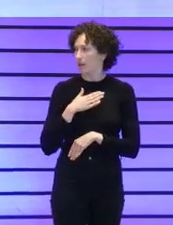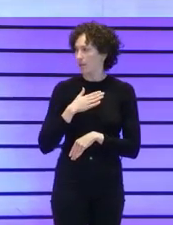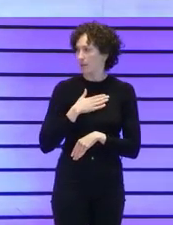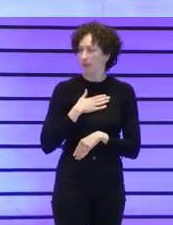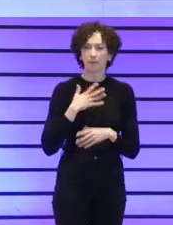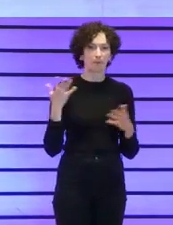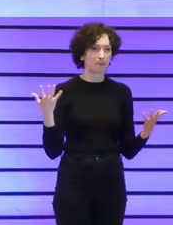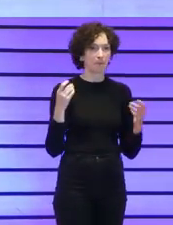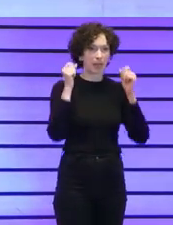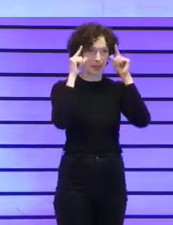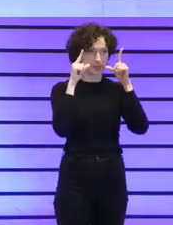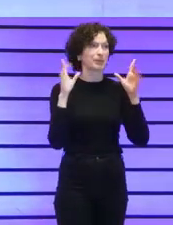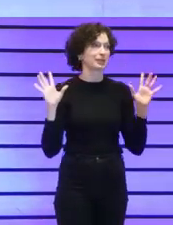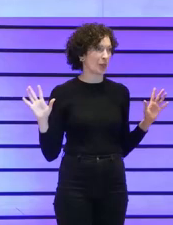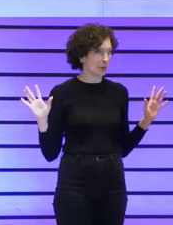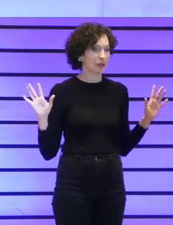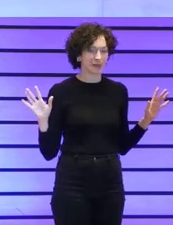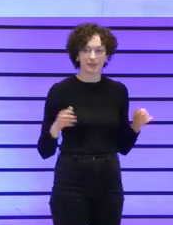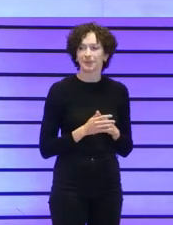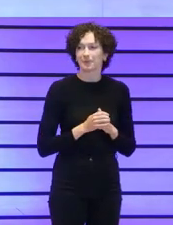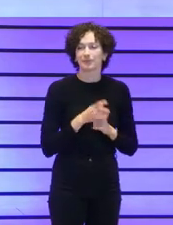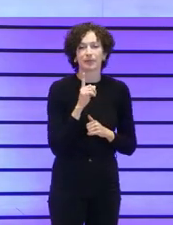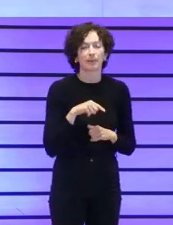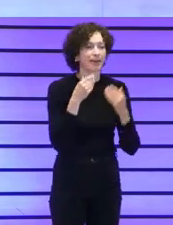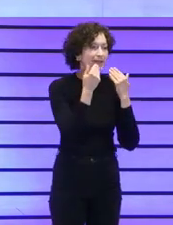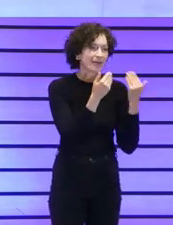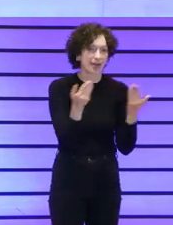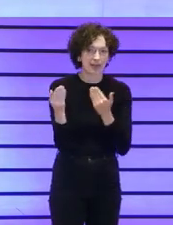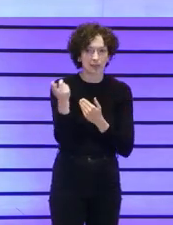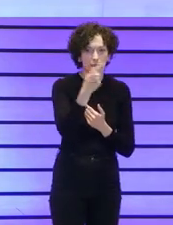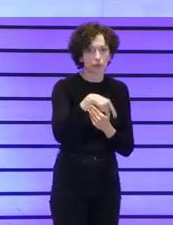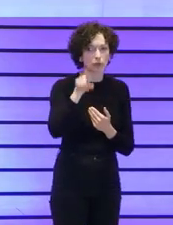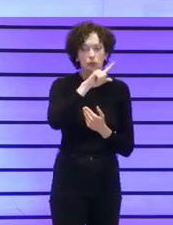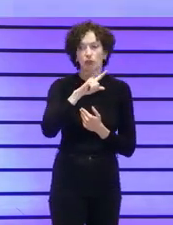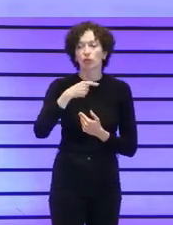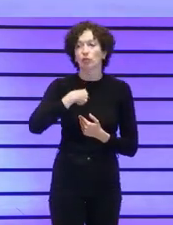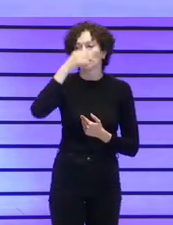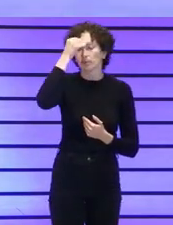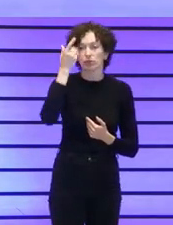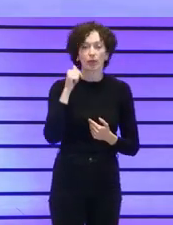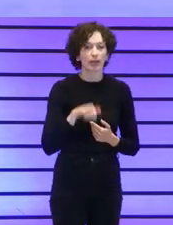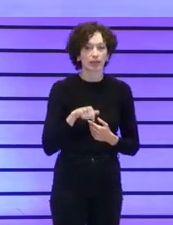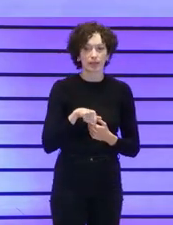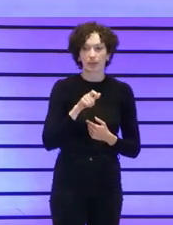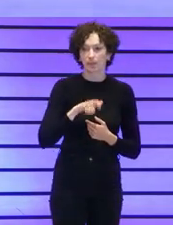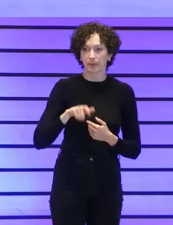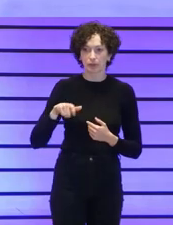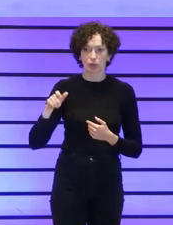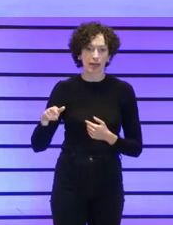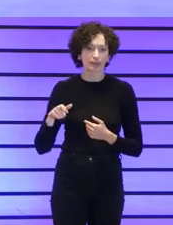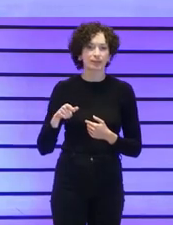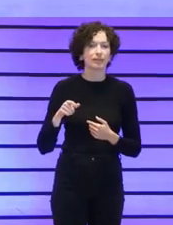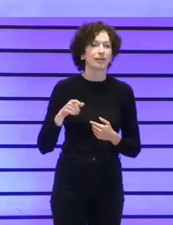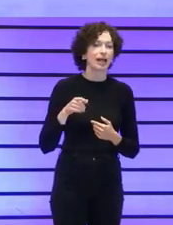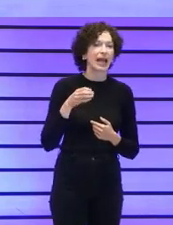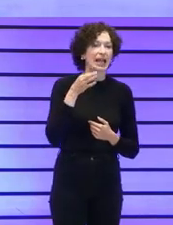luego. Y desde luego, muchísimas gracias a vosotros, ¿no? Yo creo que aquí estamos los más cafeteros, ¿verdad?, después de la